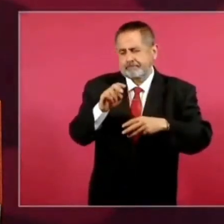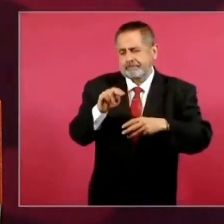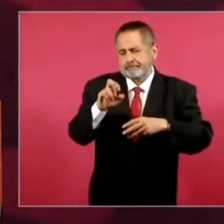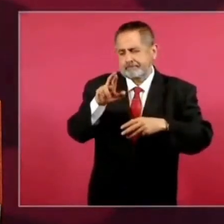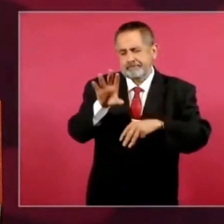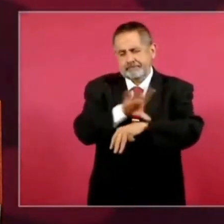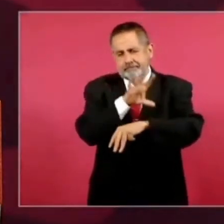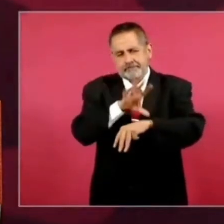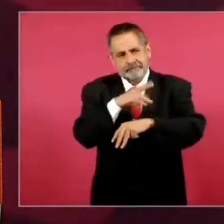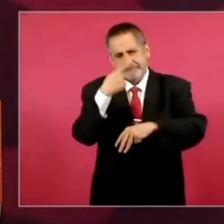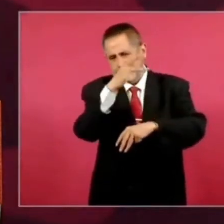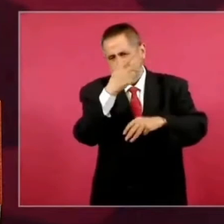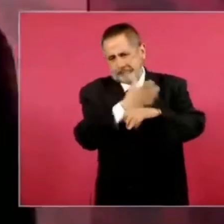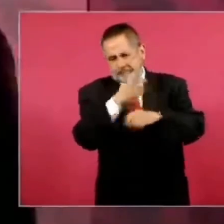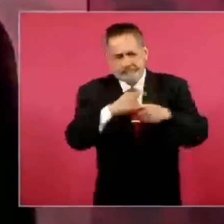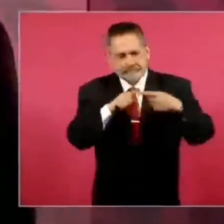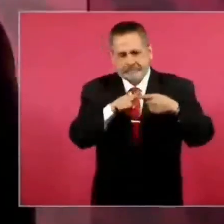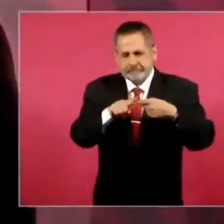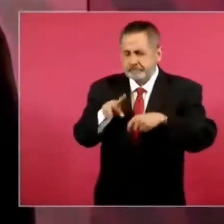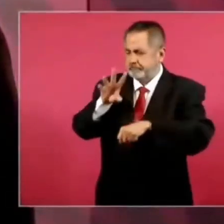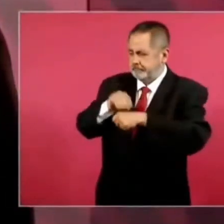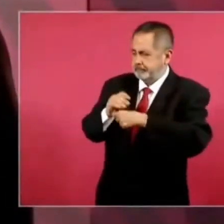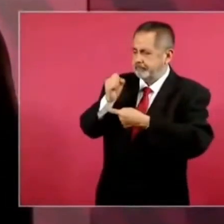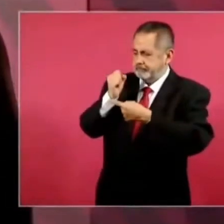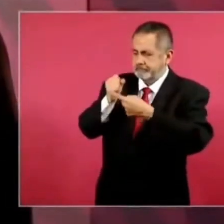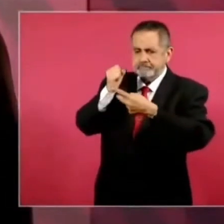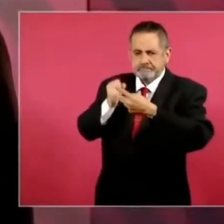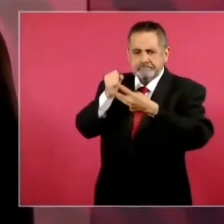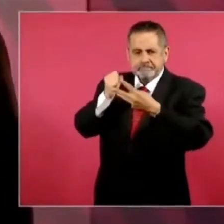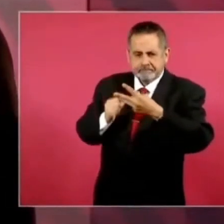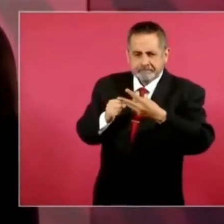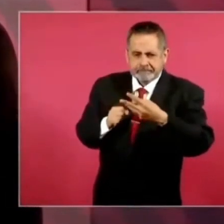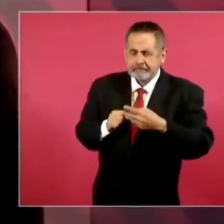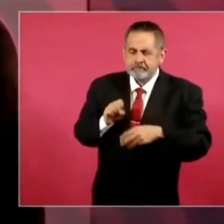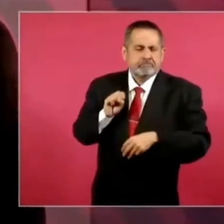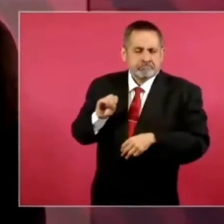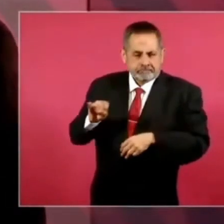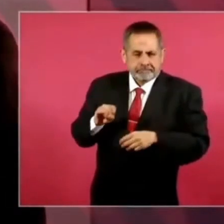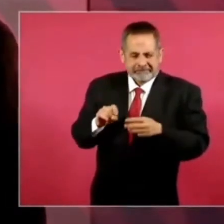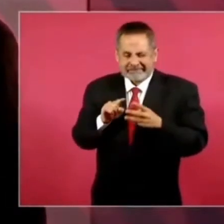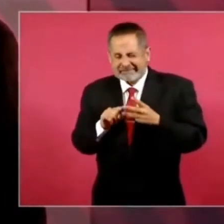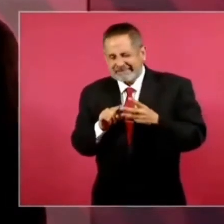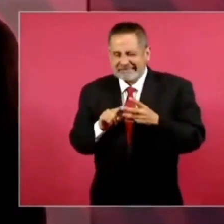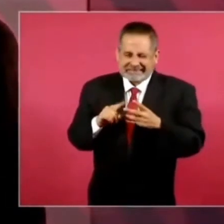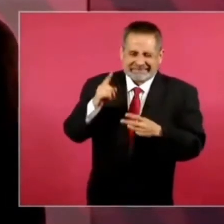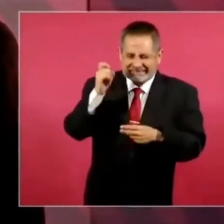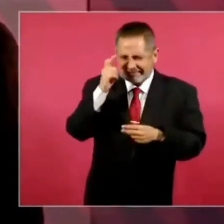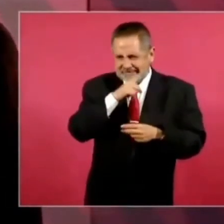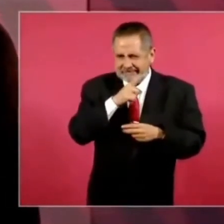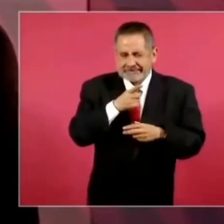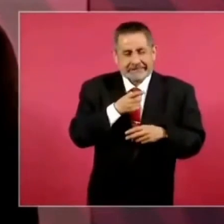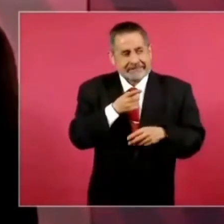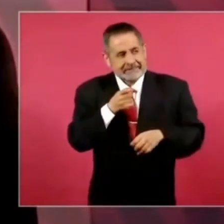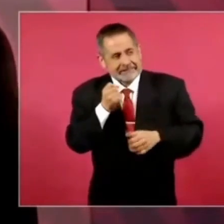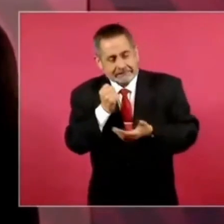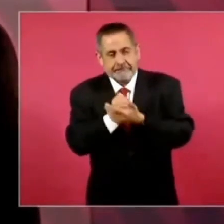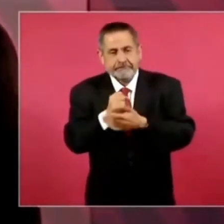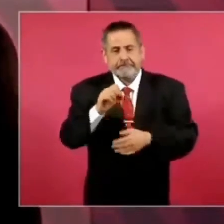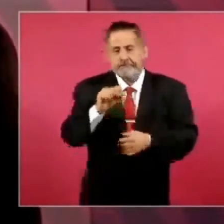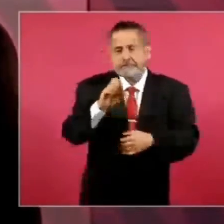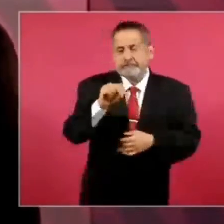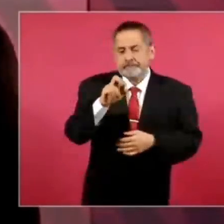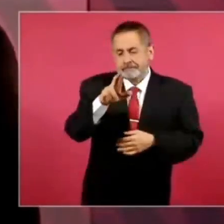Unidos. Entonces a nosotros nos costó un poco conseguir el permiso de energía,